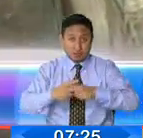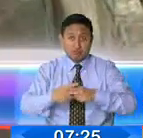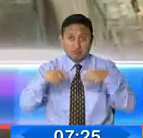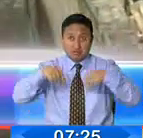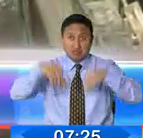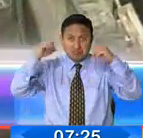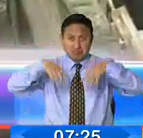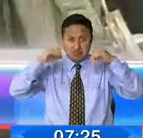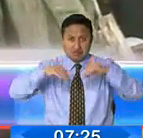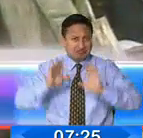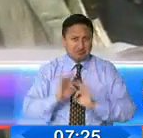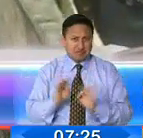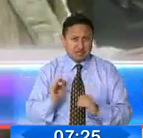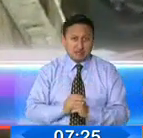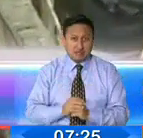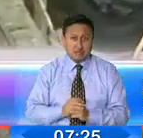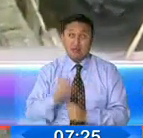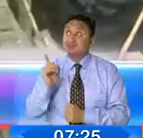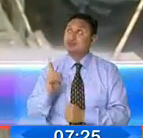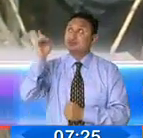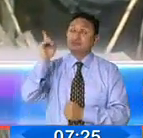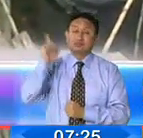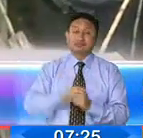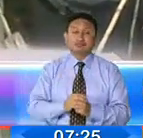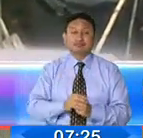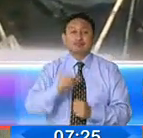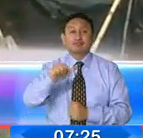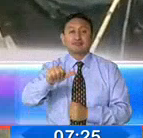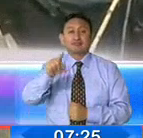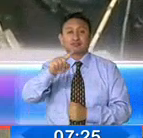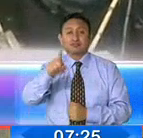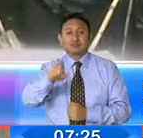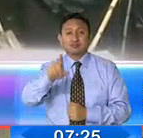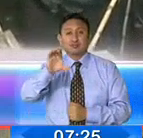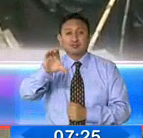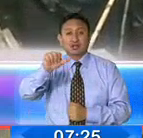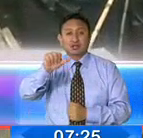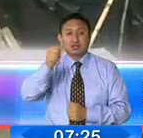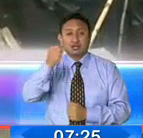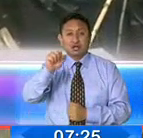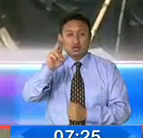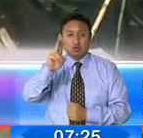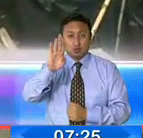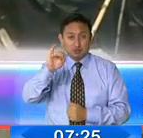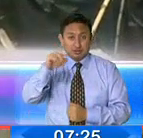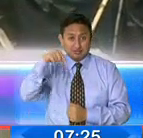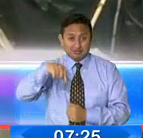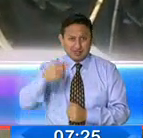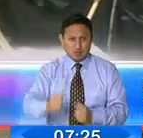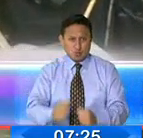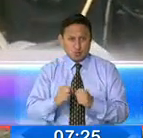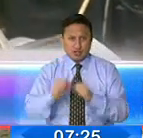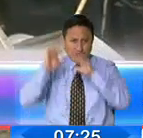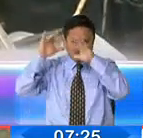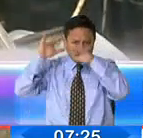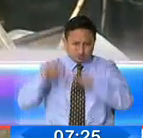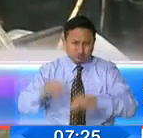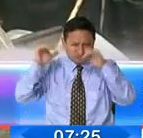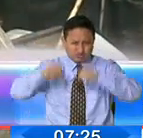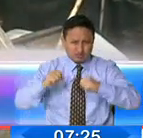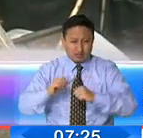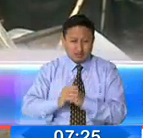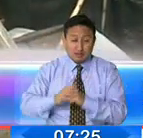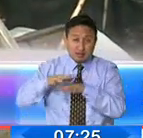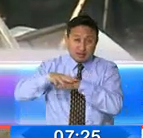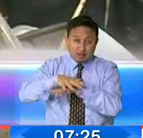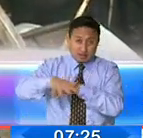llovía. Sin embargo, arriba en el sector de Azcázubi del Quinche es donde llovía fuertemente y desde ahí se da este desborde del río El